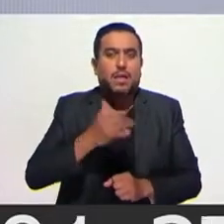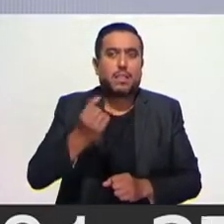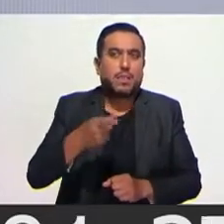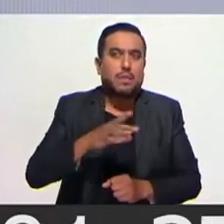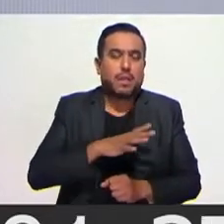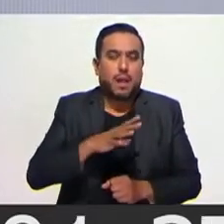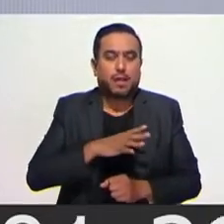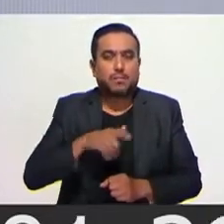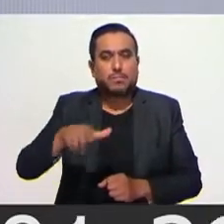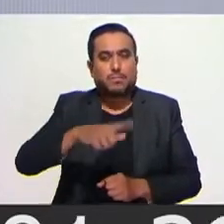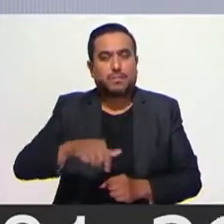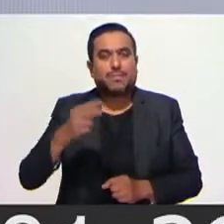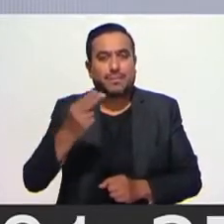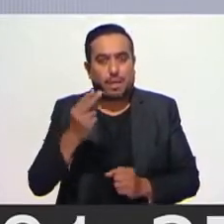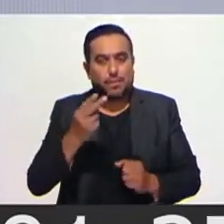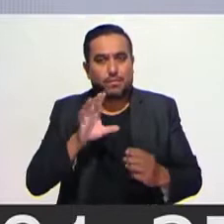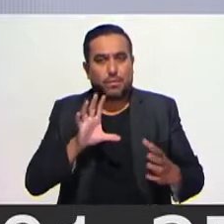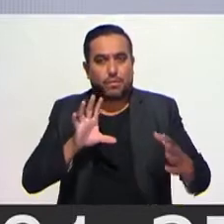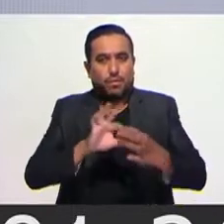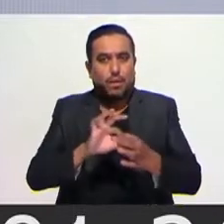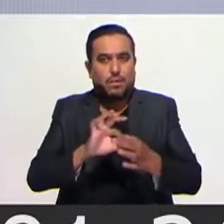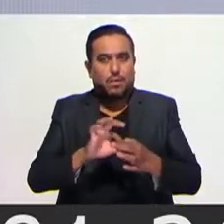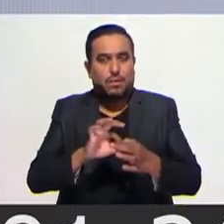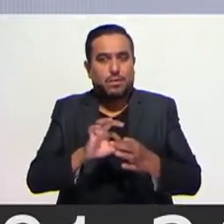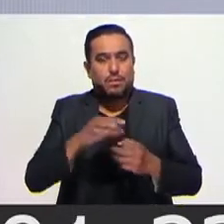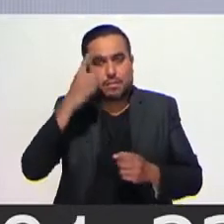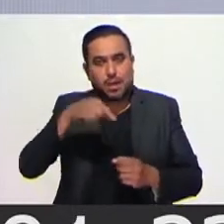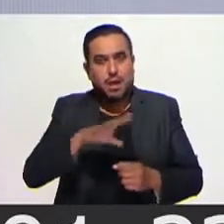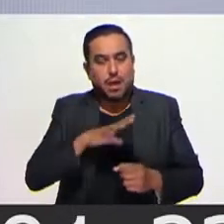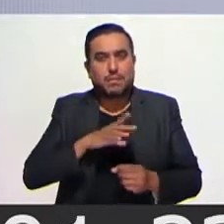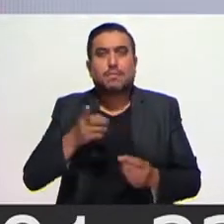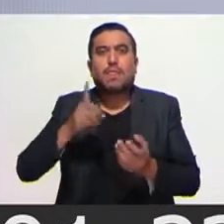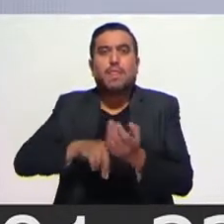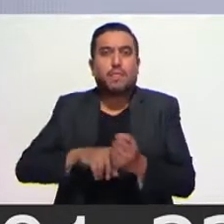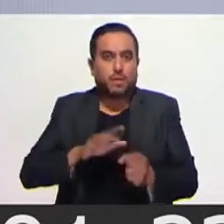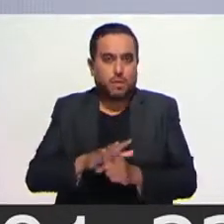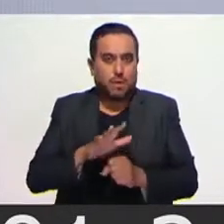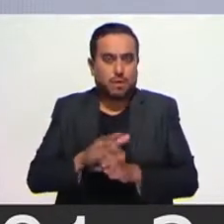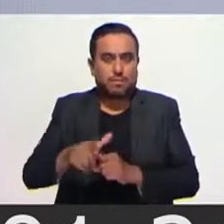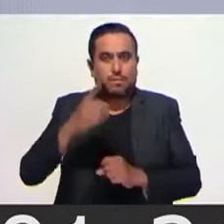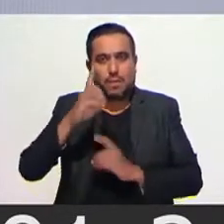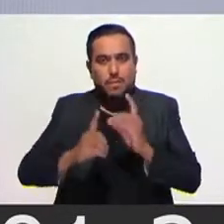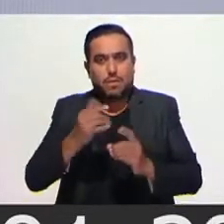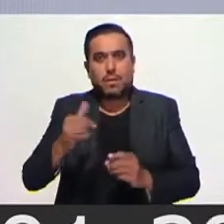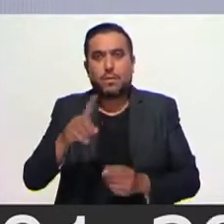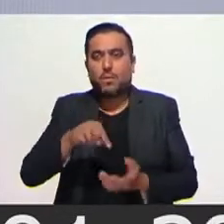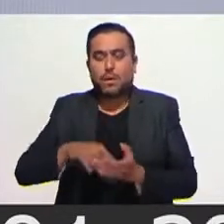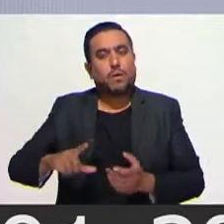pedido ciclovías, que se interconecten con el centro educativo, con el área de deportes y las áreas de